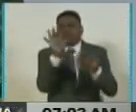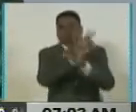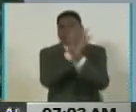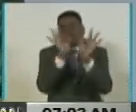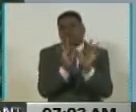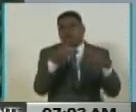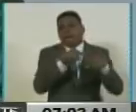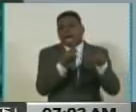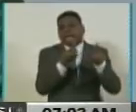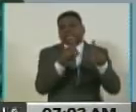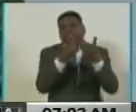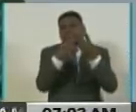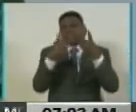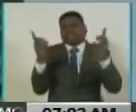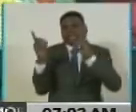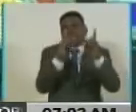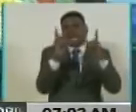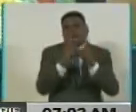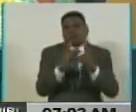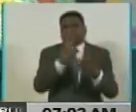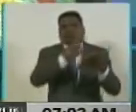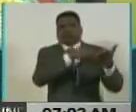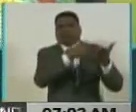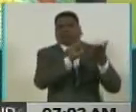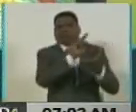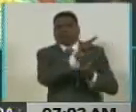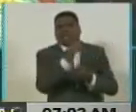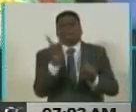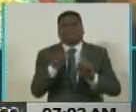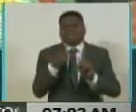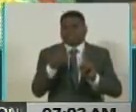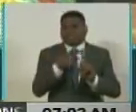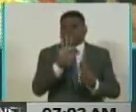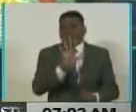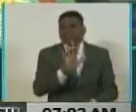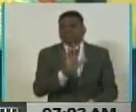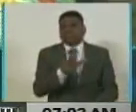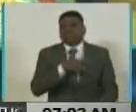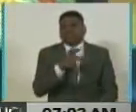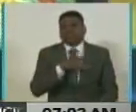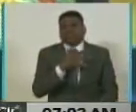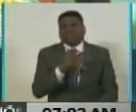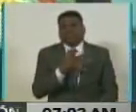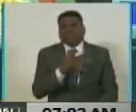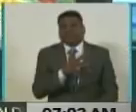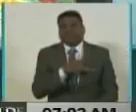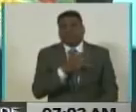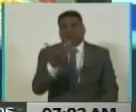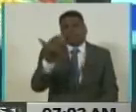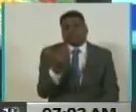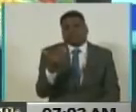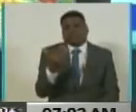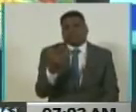espacio de diálogo, que tú empieces a descalificar a los mediadores, que en principio yo siento que venían con una intención